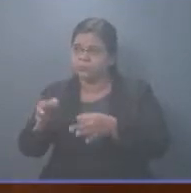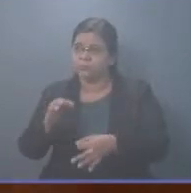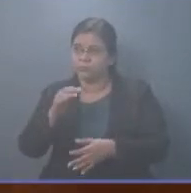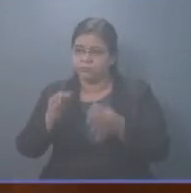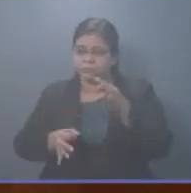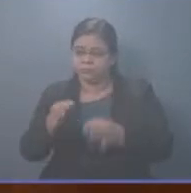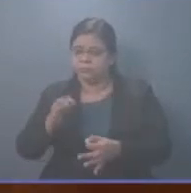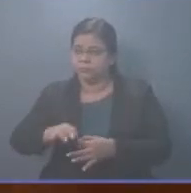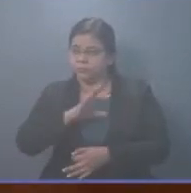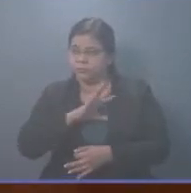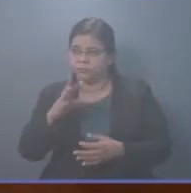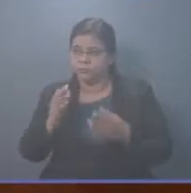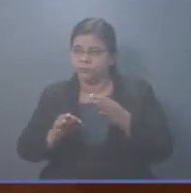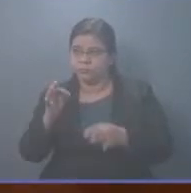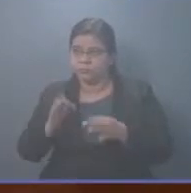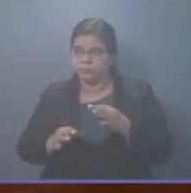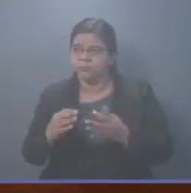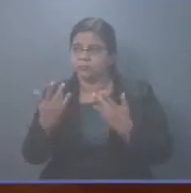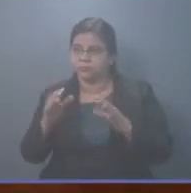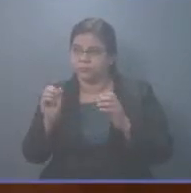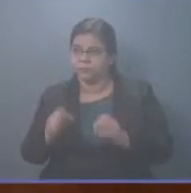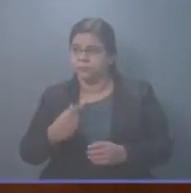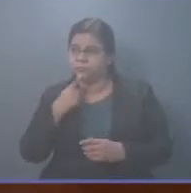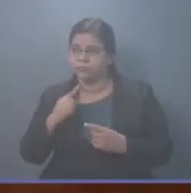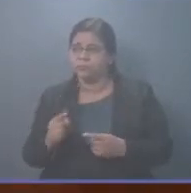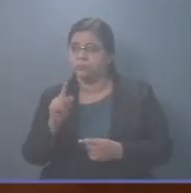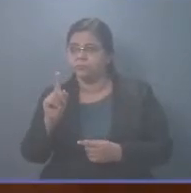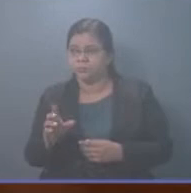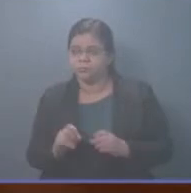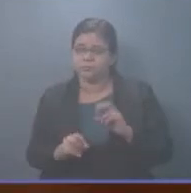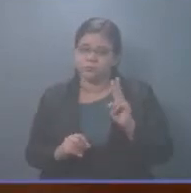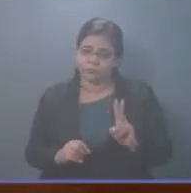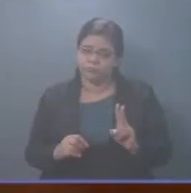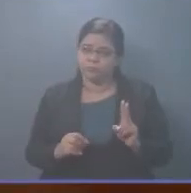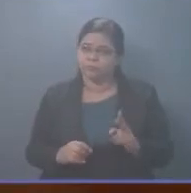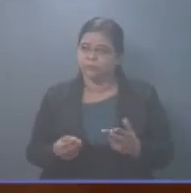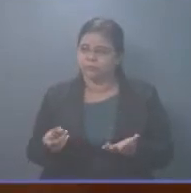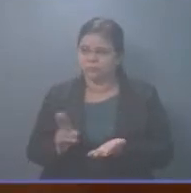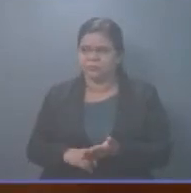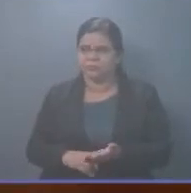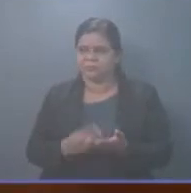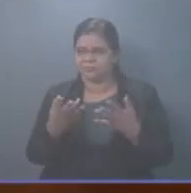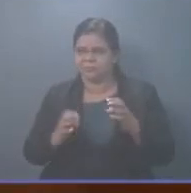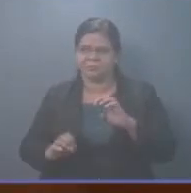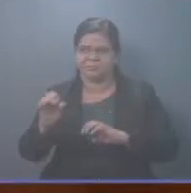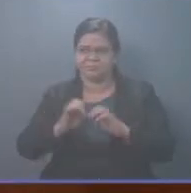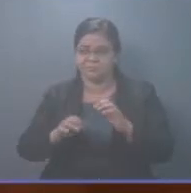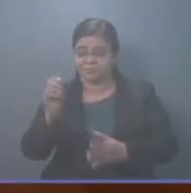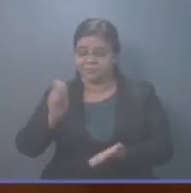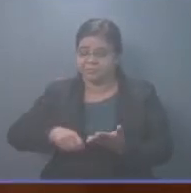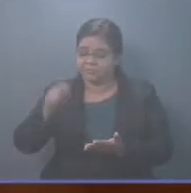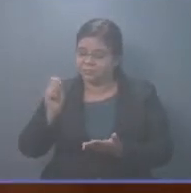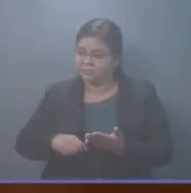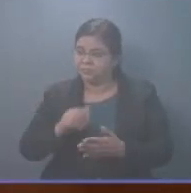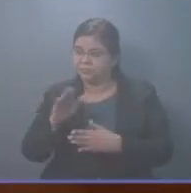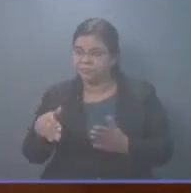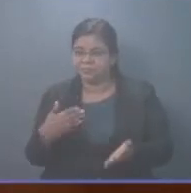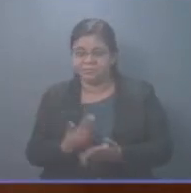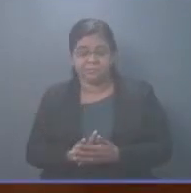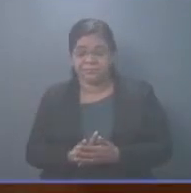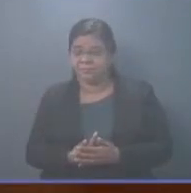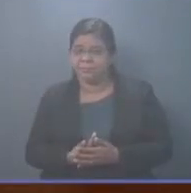se declare la nulidad de uno de los asientos, de conformidad a la valoración del juez y la documentación presentada por el